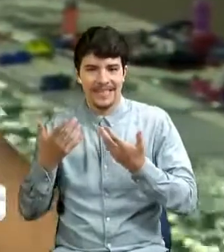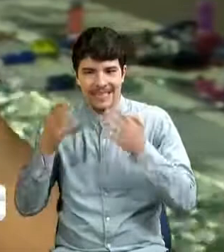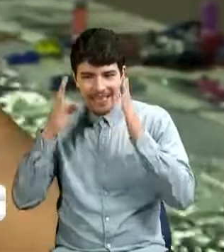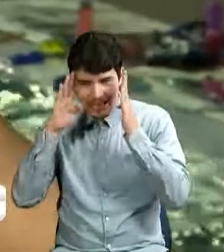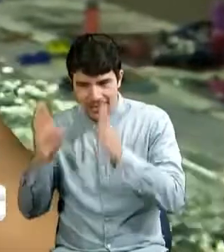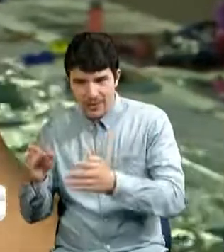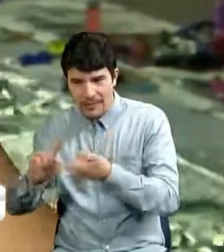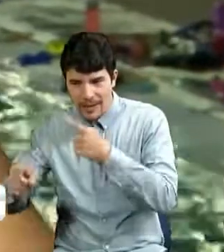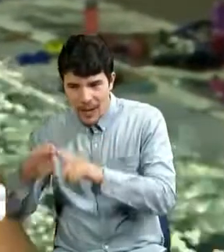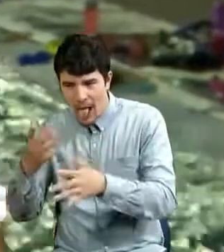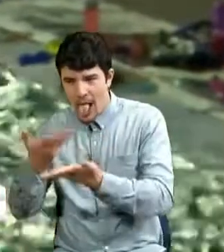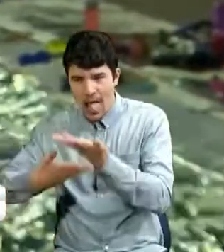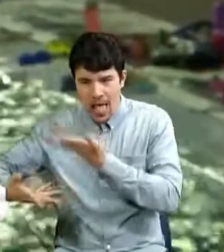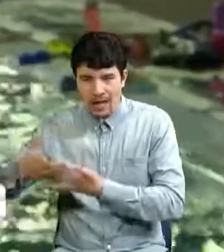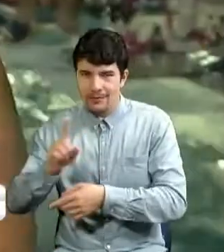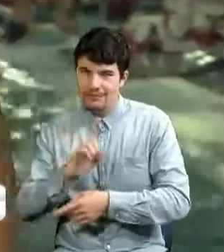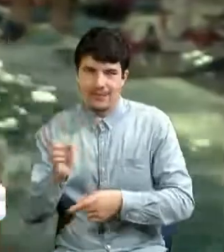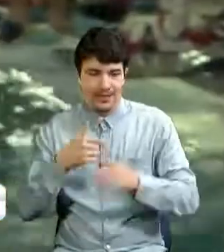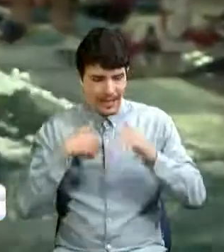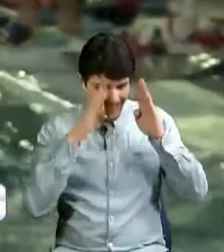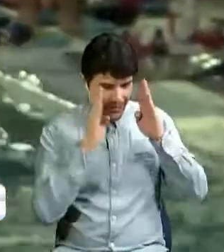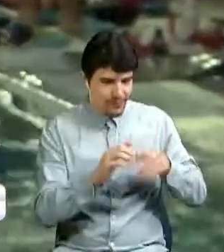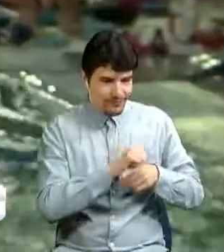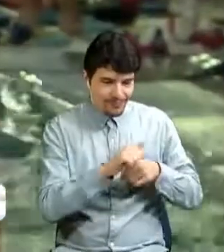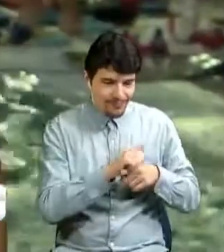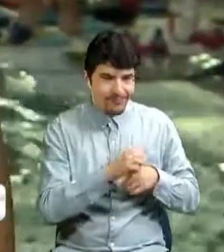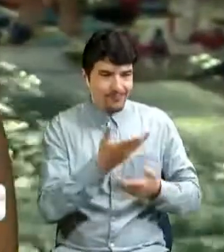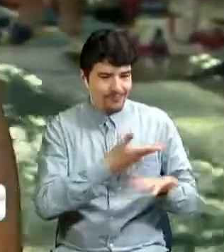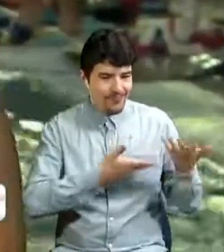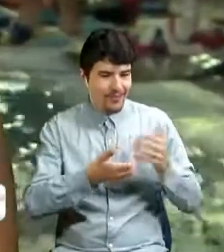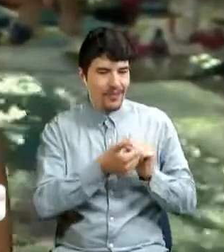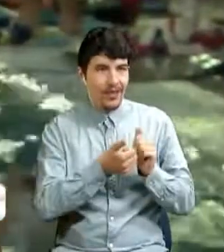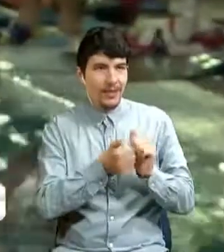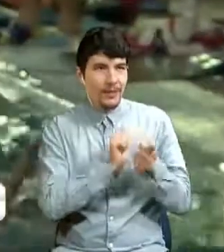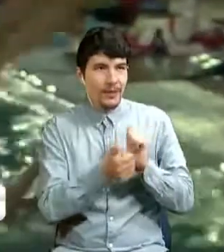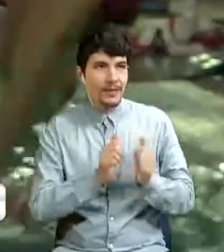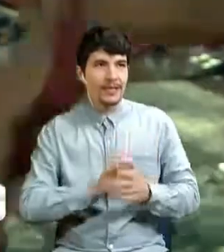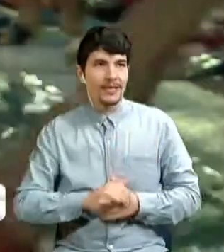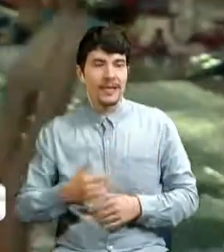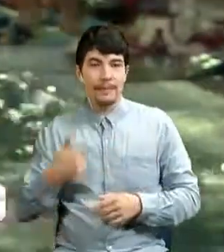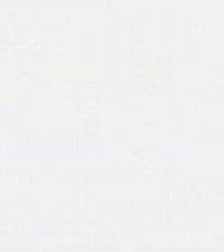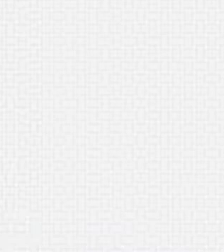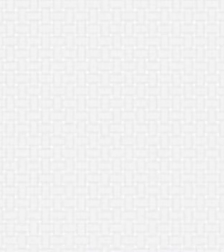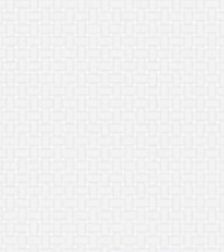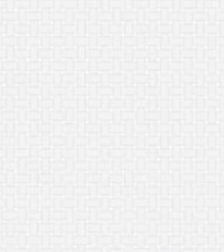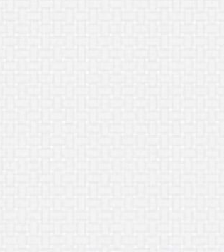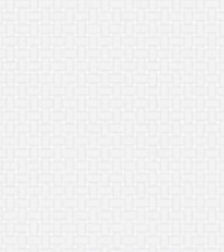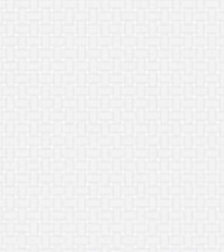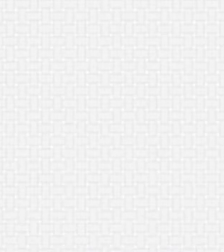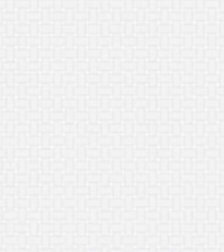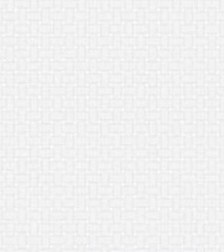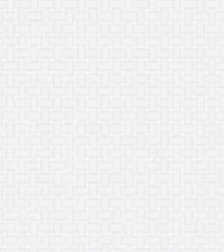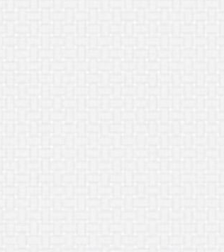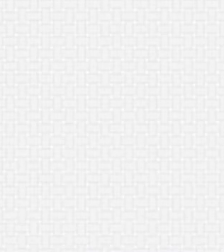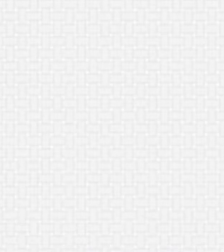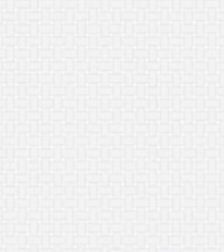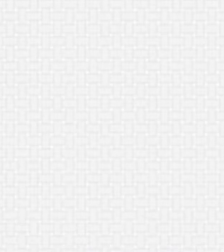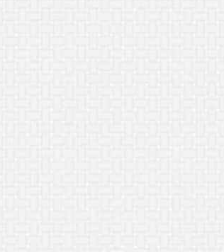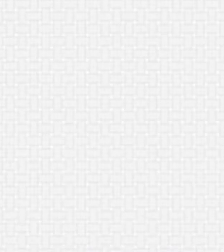cuidadosa en los alimentos pues mis amigos en la calle porque en